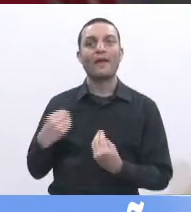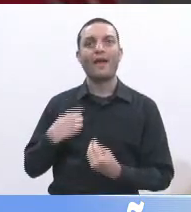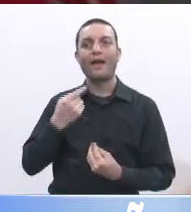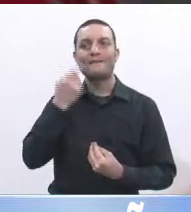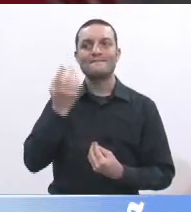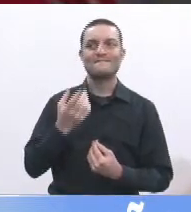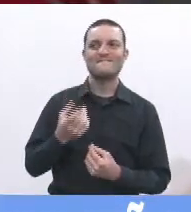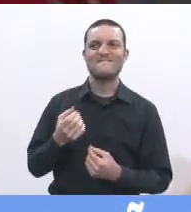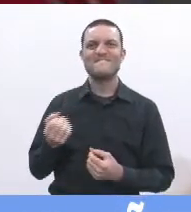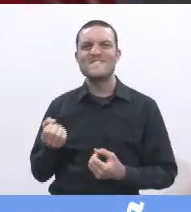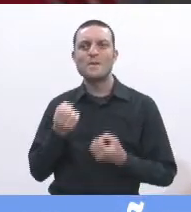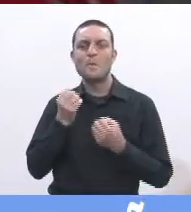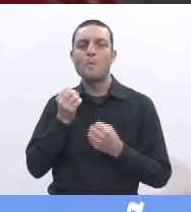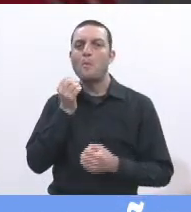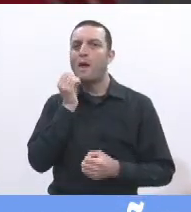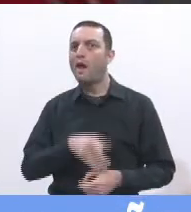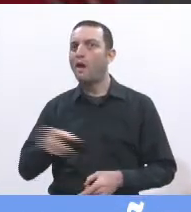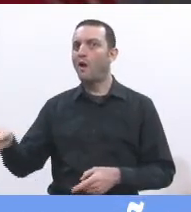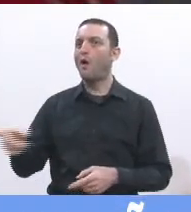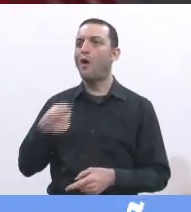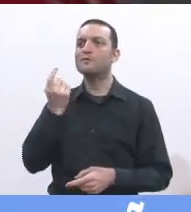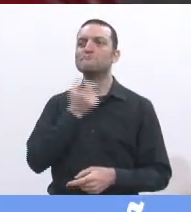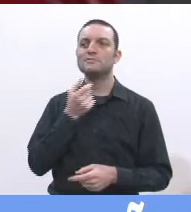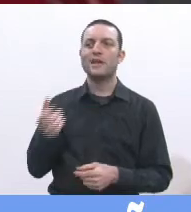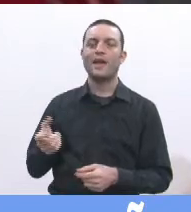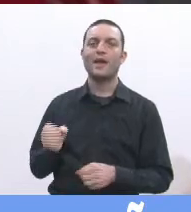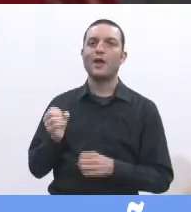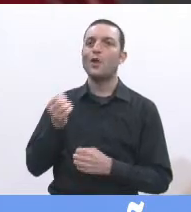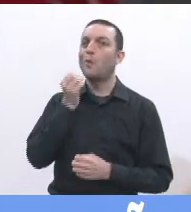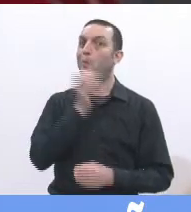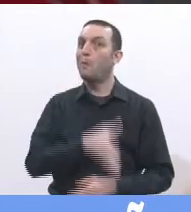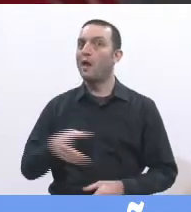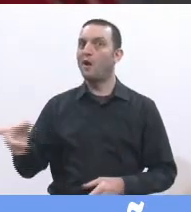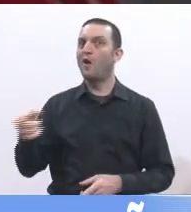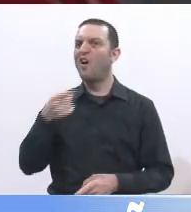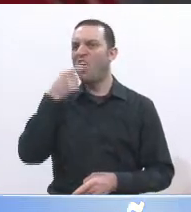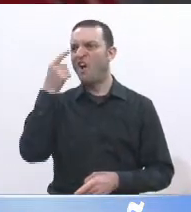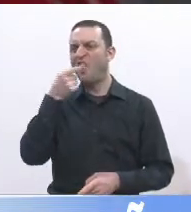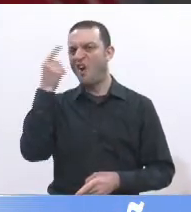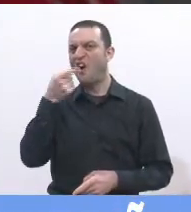interesa, territorial, política y electoralmente. Así de una.